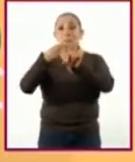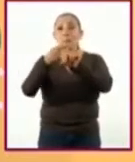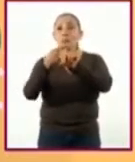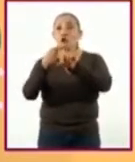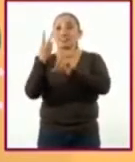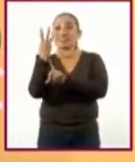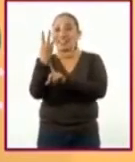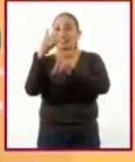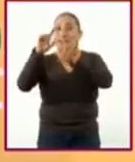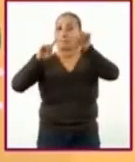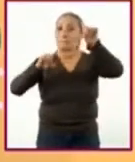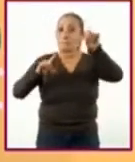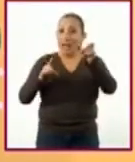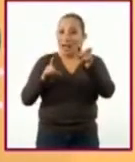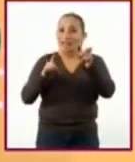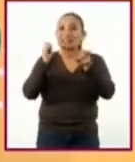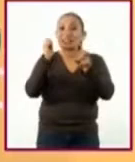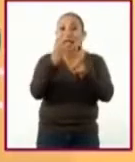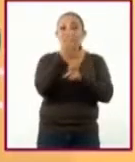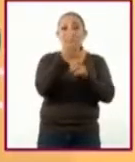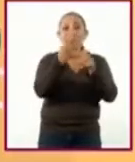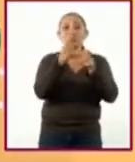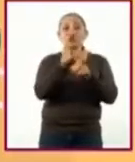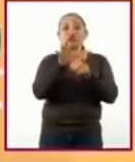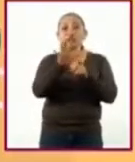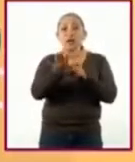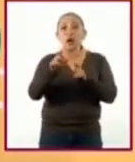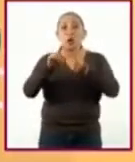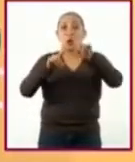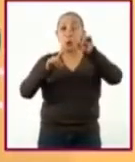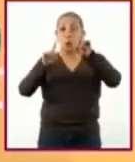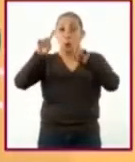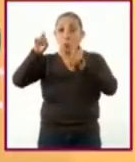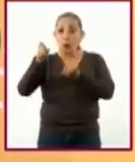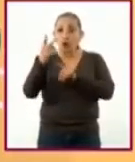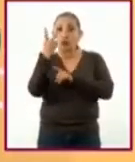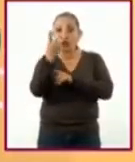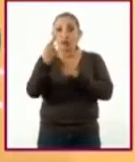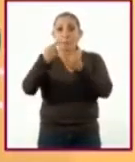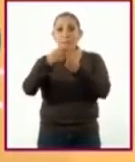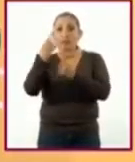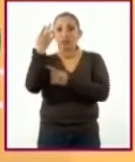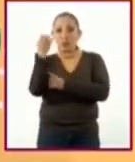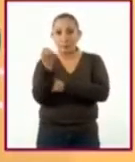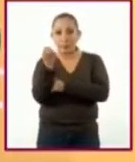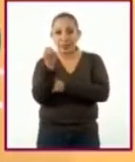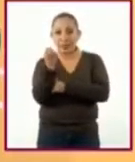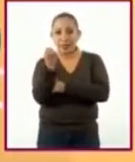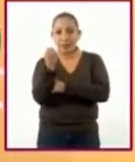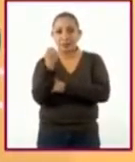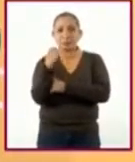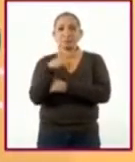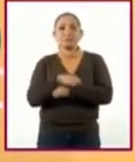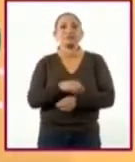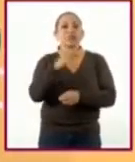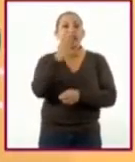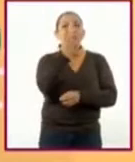3 se cierra paréntesis, 3.5 se abre paréntesis, 2 más 9 se cierra